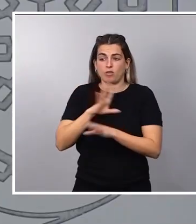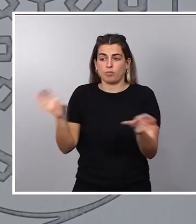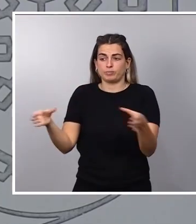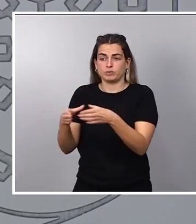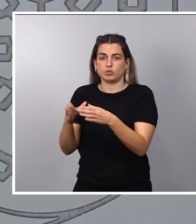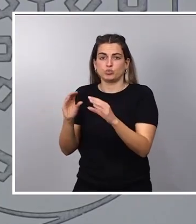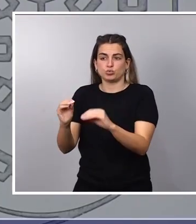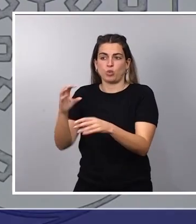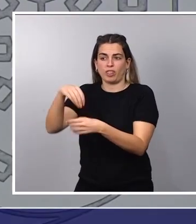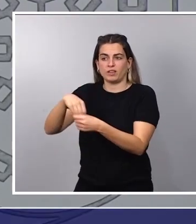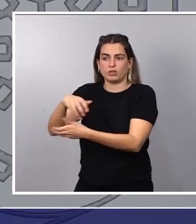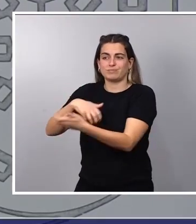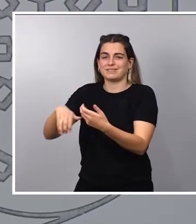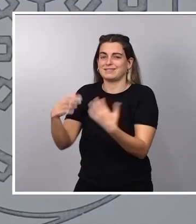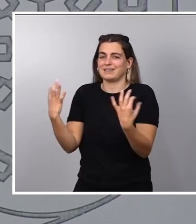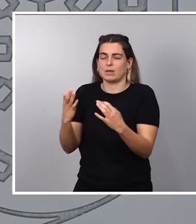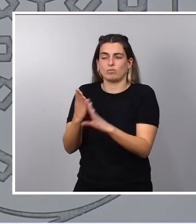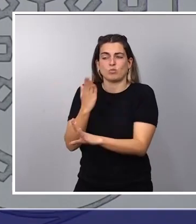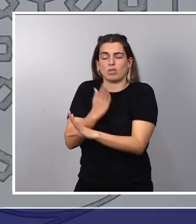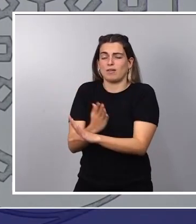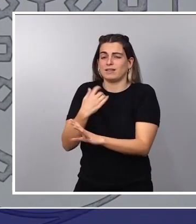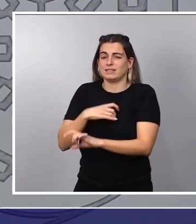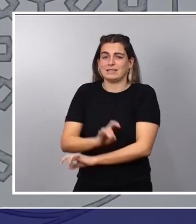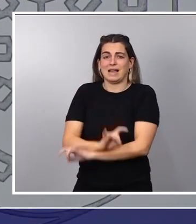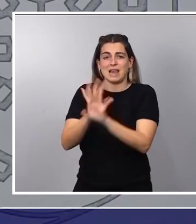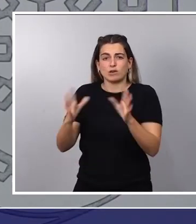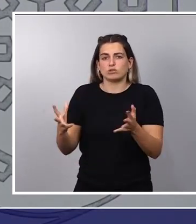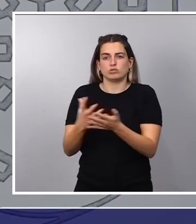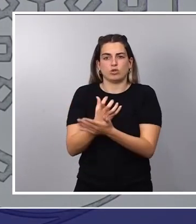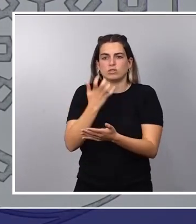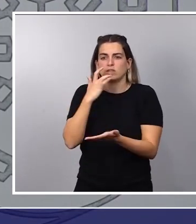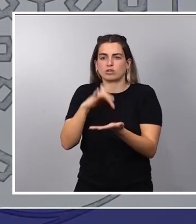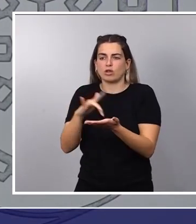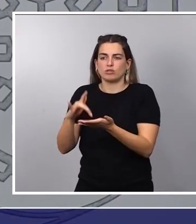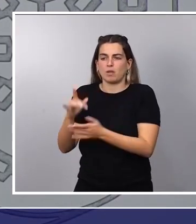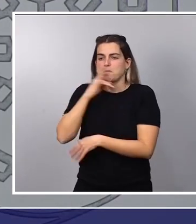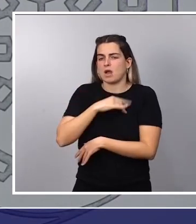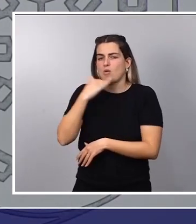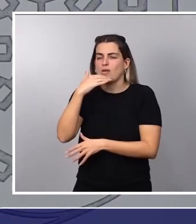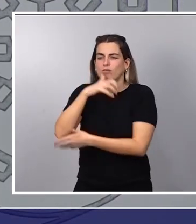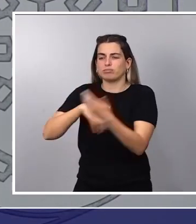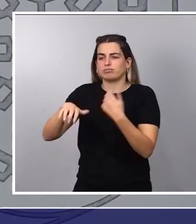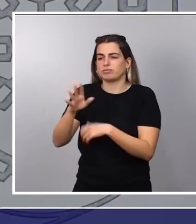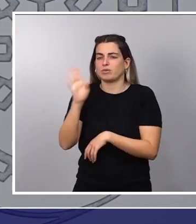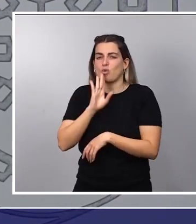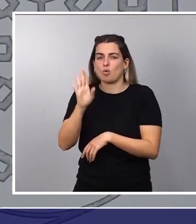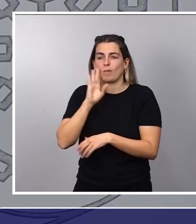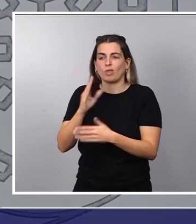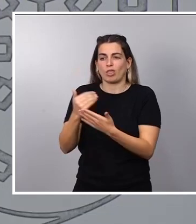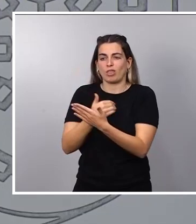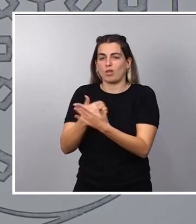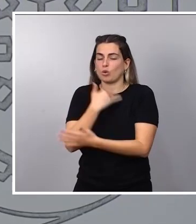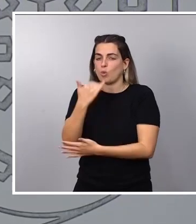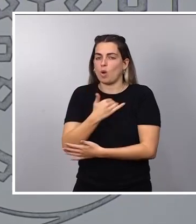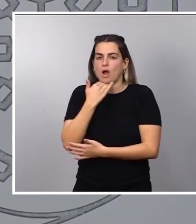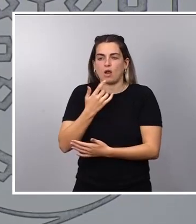Que se aclaren cuanto antes los posibles hechos que puedan constituir irregularidades o corrupción. Por tanto, esa es la única